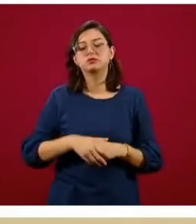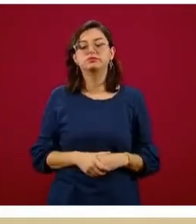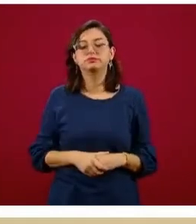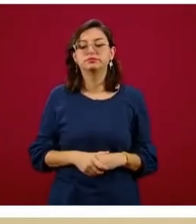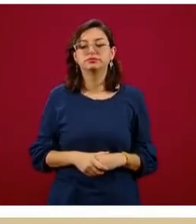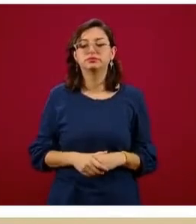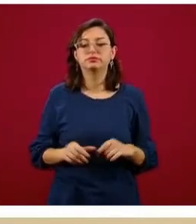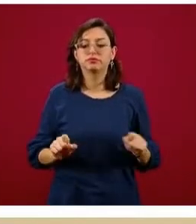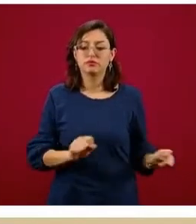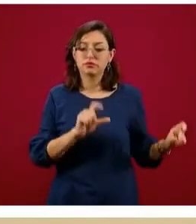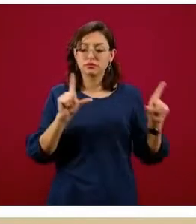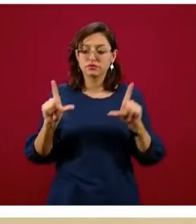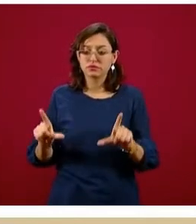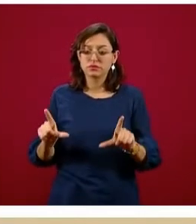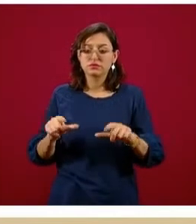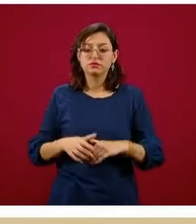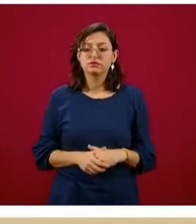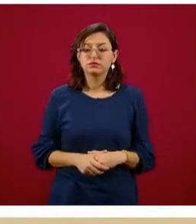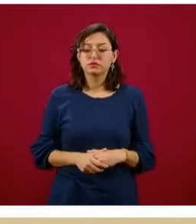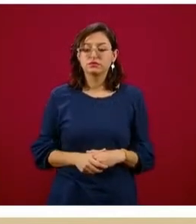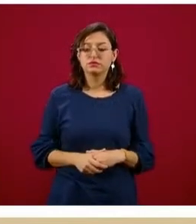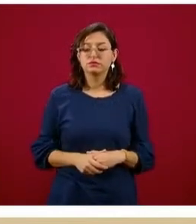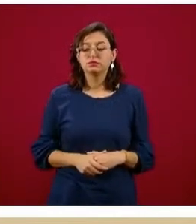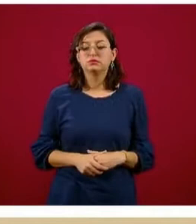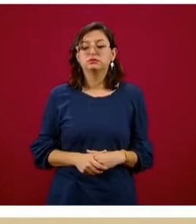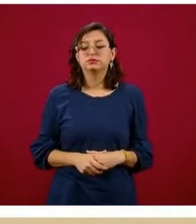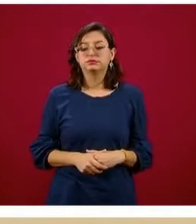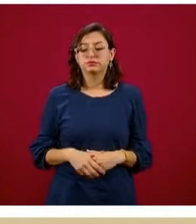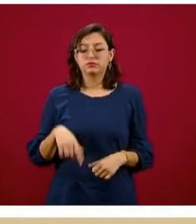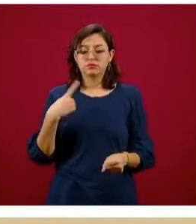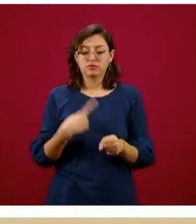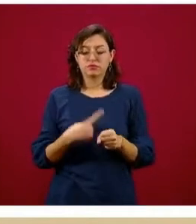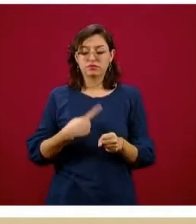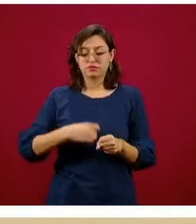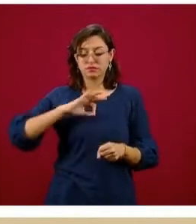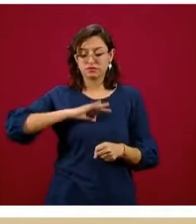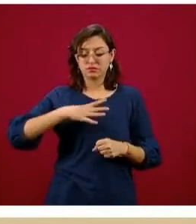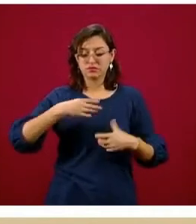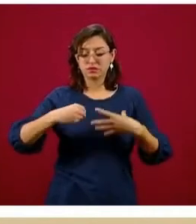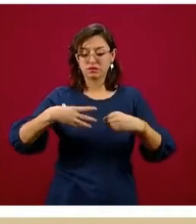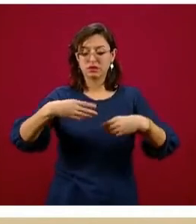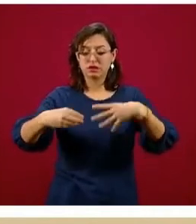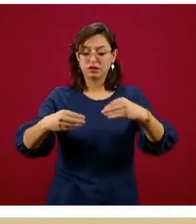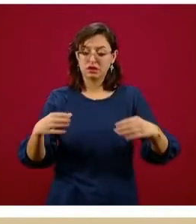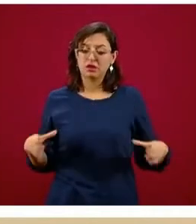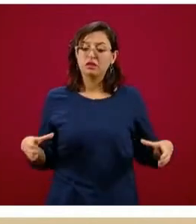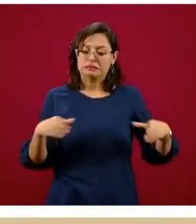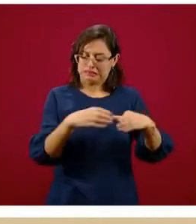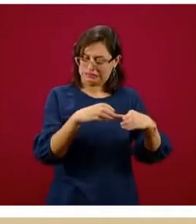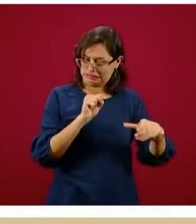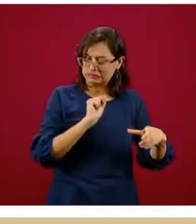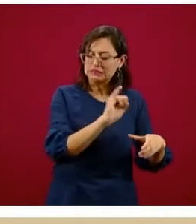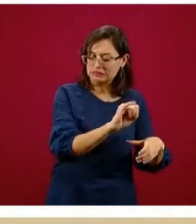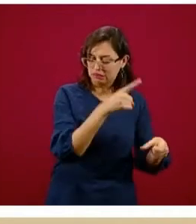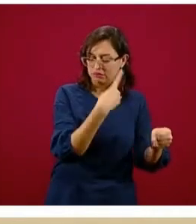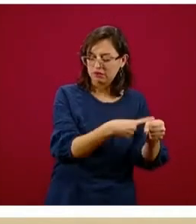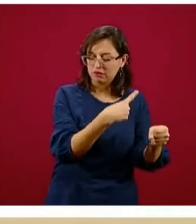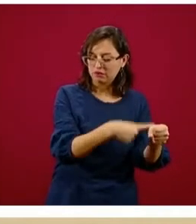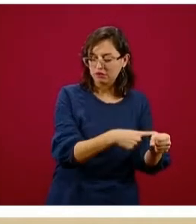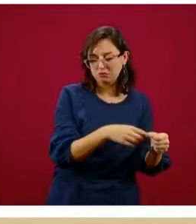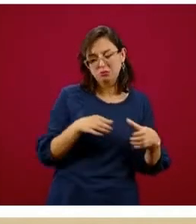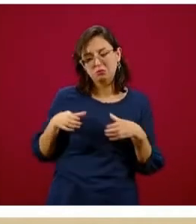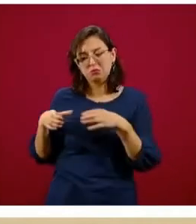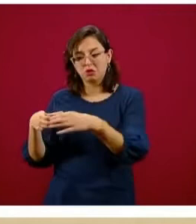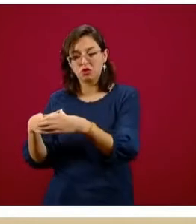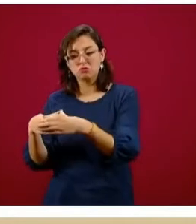siguiente diapositiva veremos la curva epidémica, casos confirmados, casos sospechosos, vemos